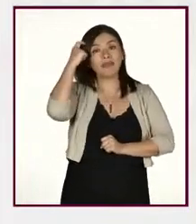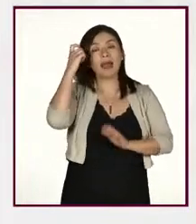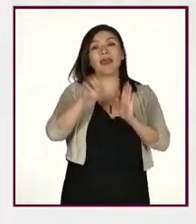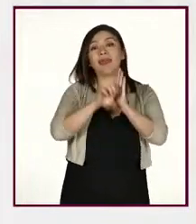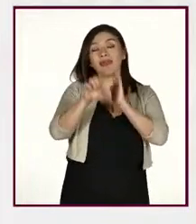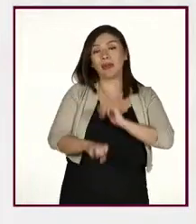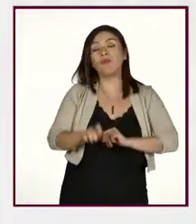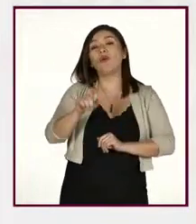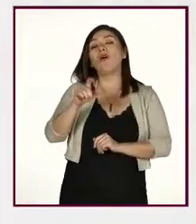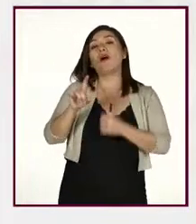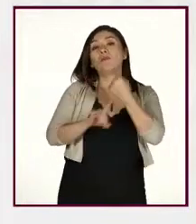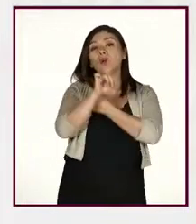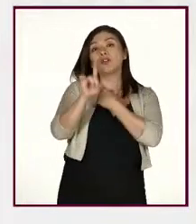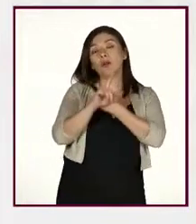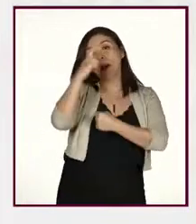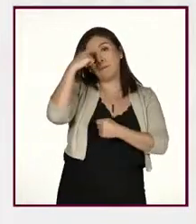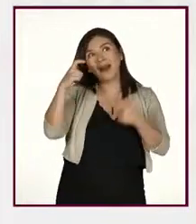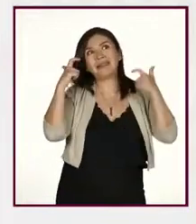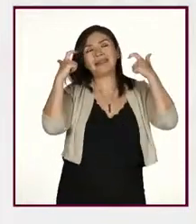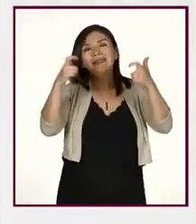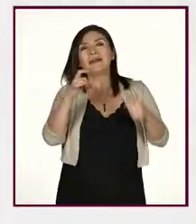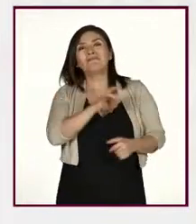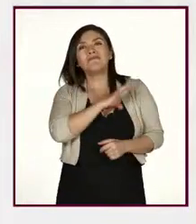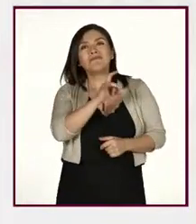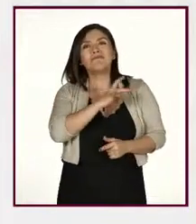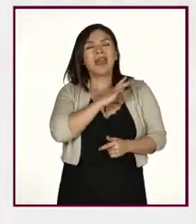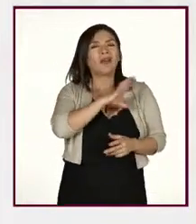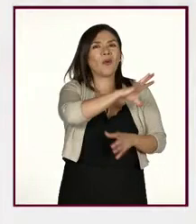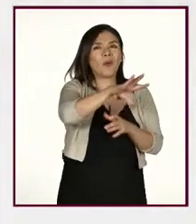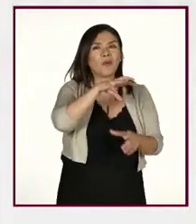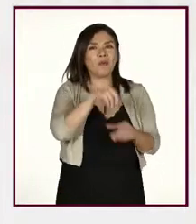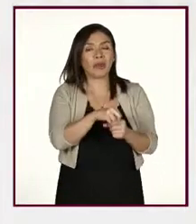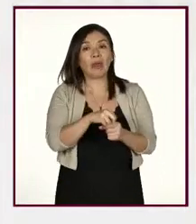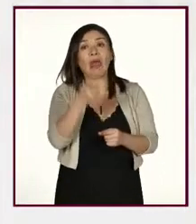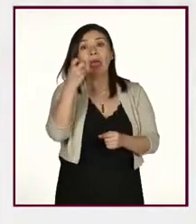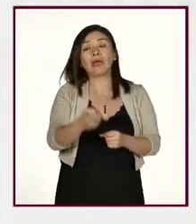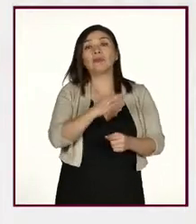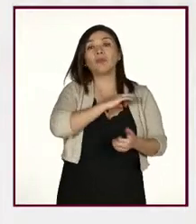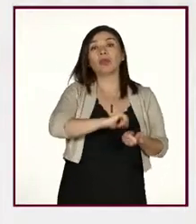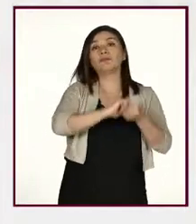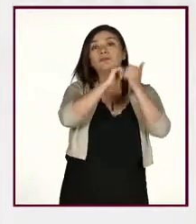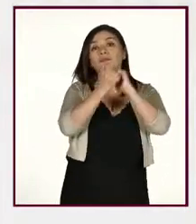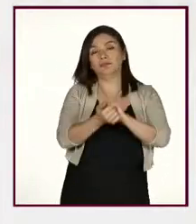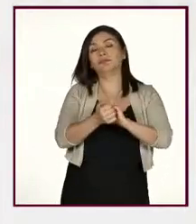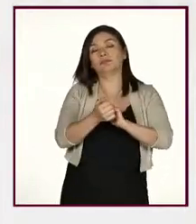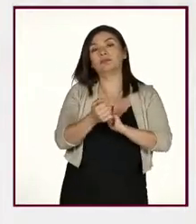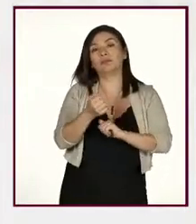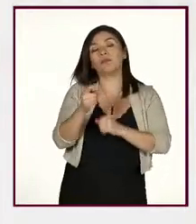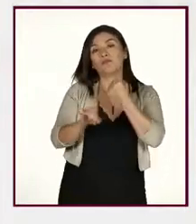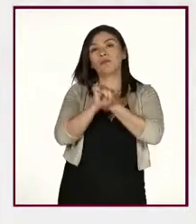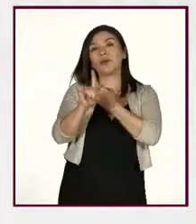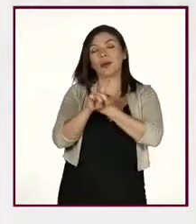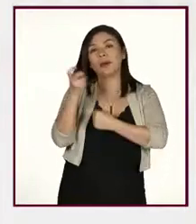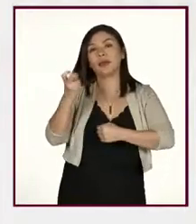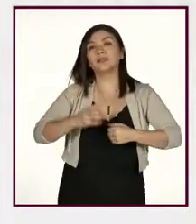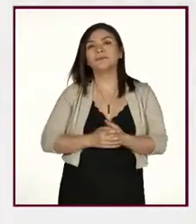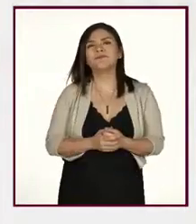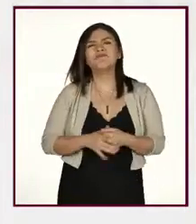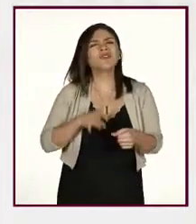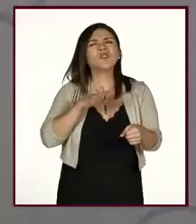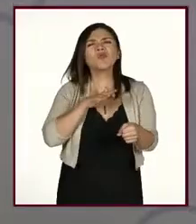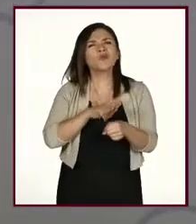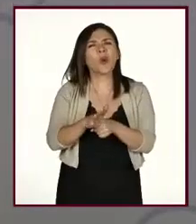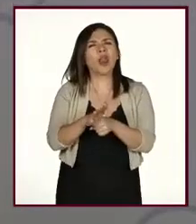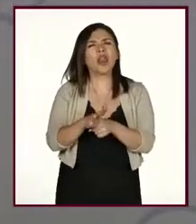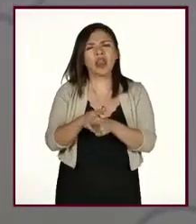ansiedad generalizada, diferentes caminos nos pueden detonar y hacer la aparición de un trastorno de ansiedad generalizada. ¿Y cuáles serían